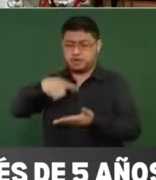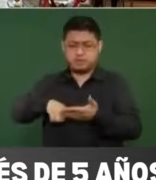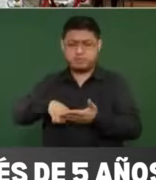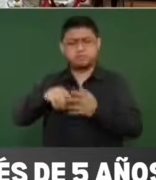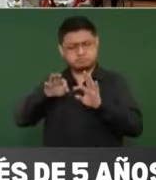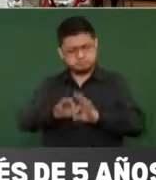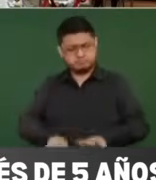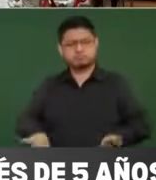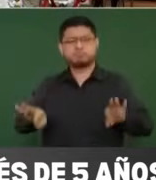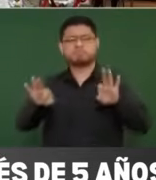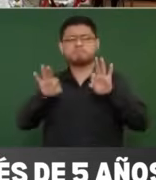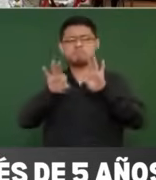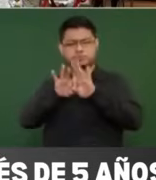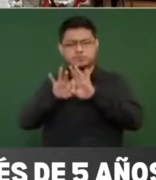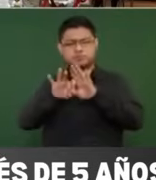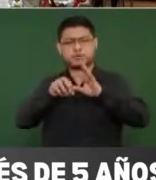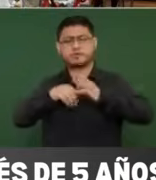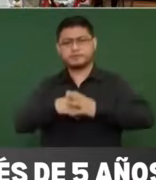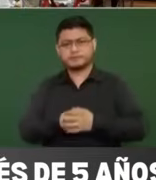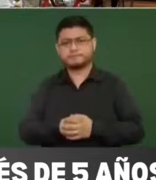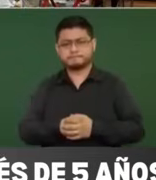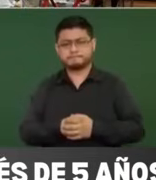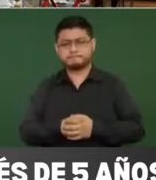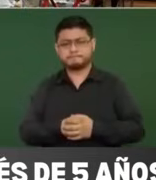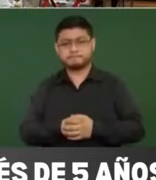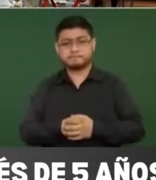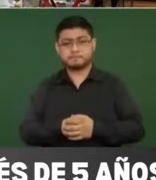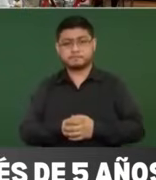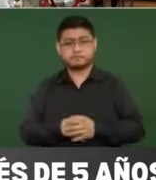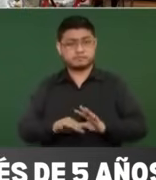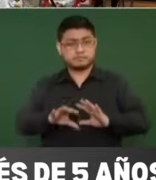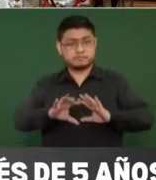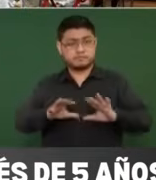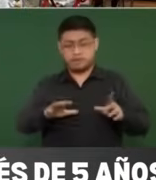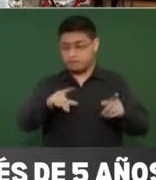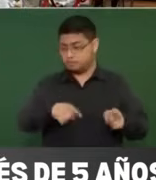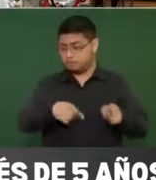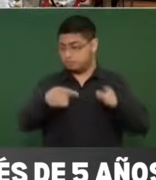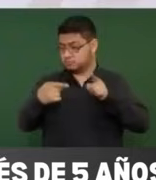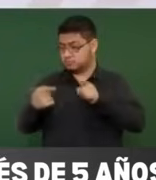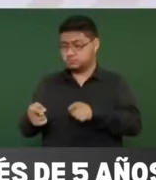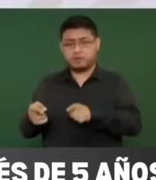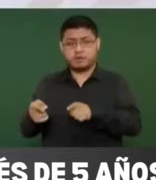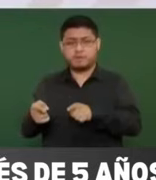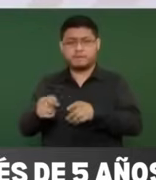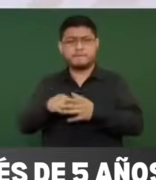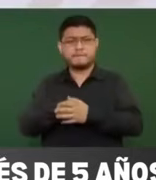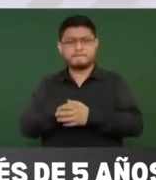relevante que se convirtió